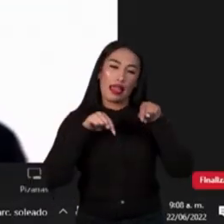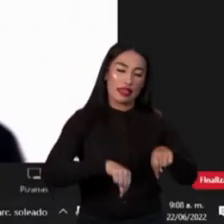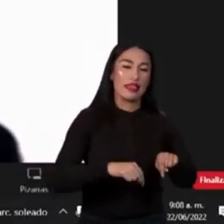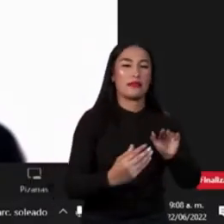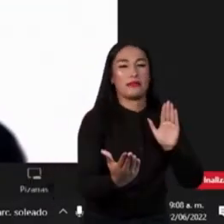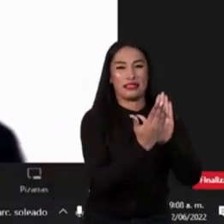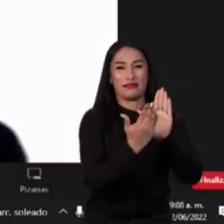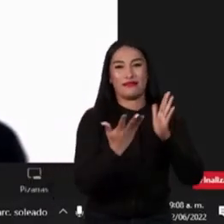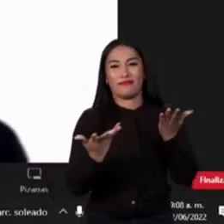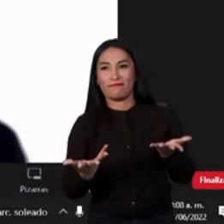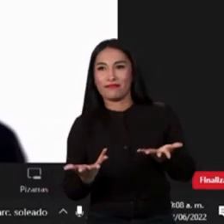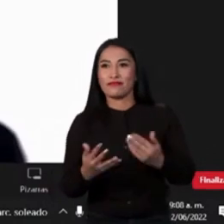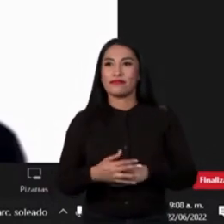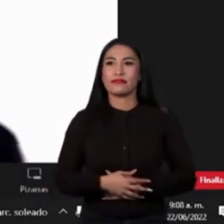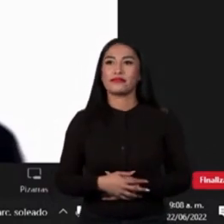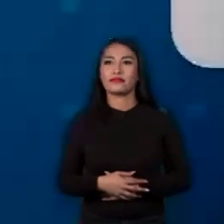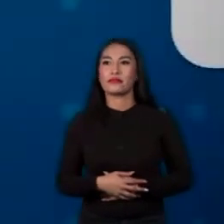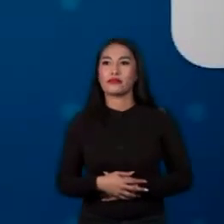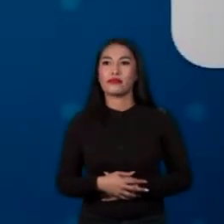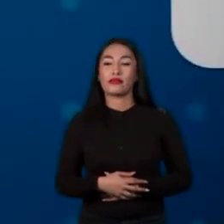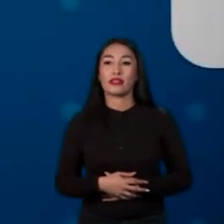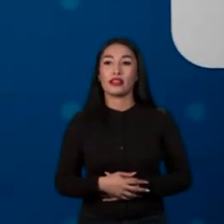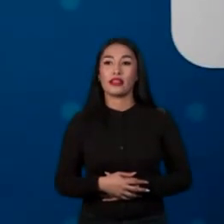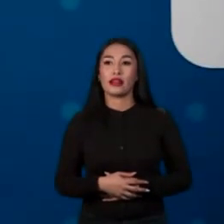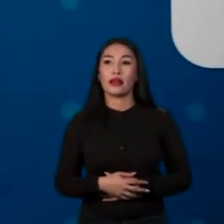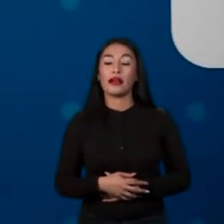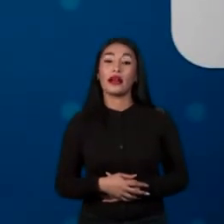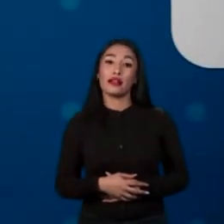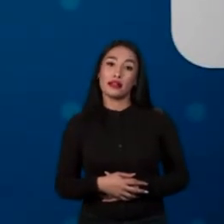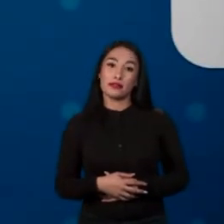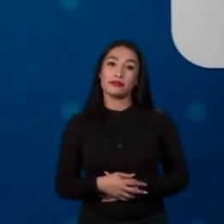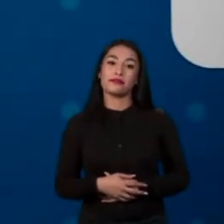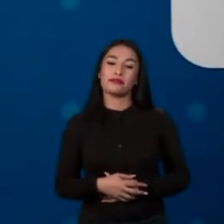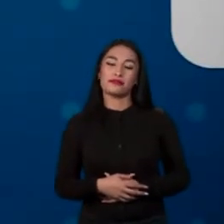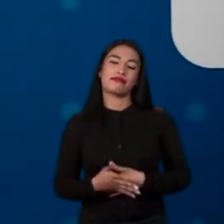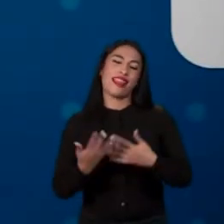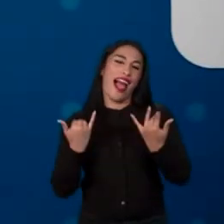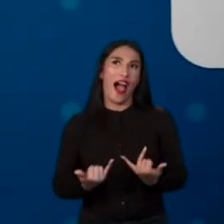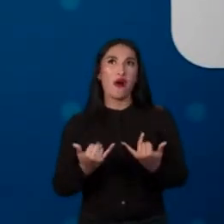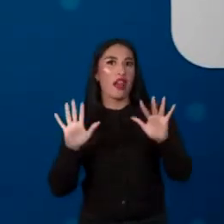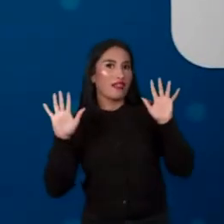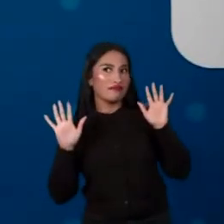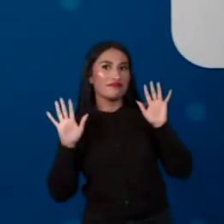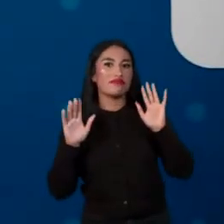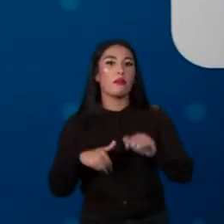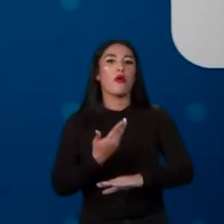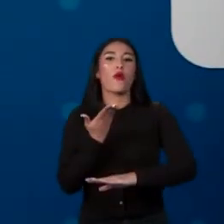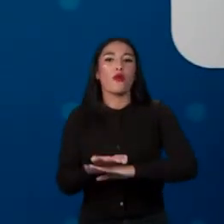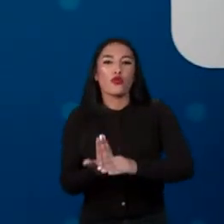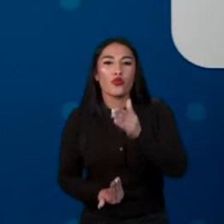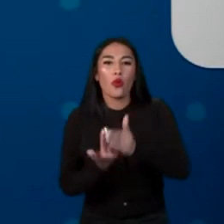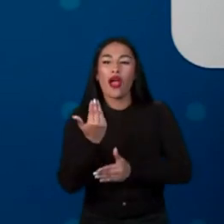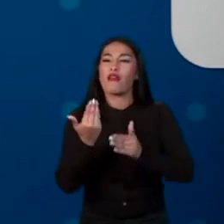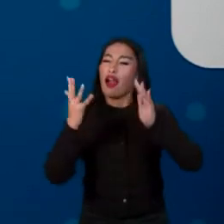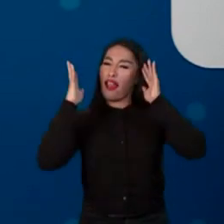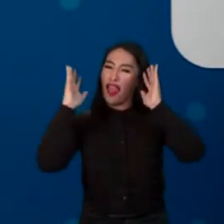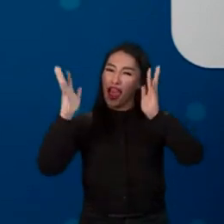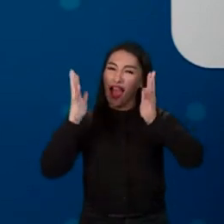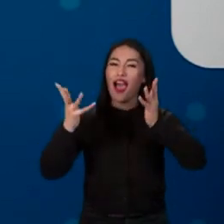espacios temporales y que podemos realmente en múltiples formatos hacer conversaciones y